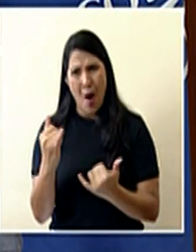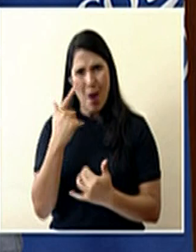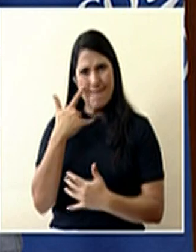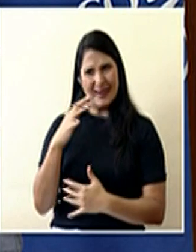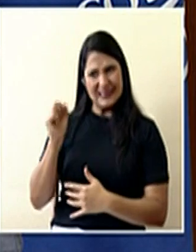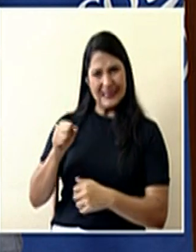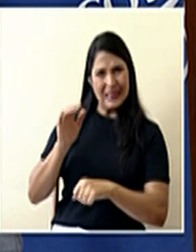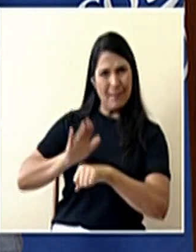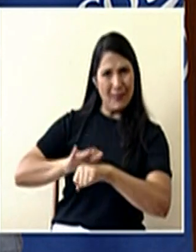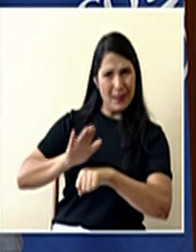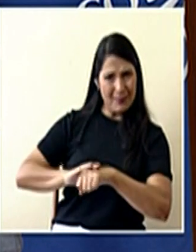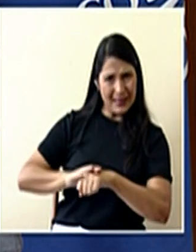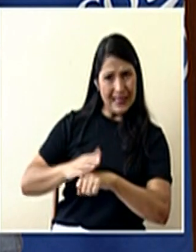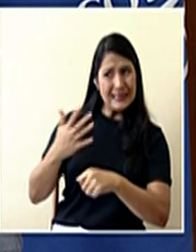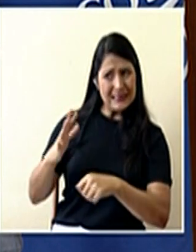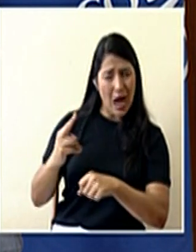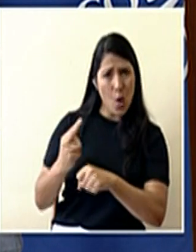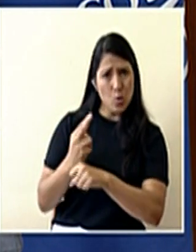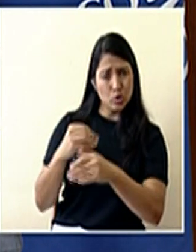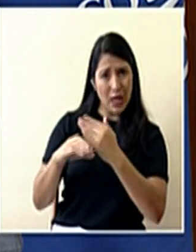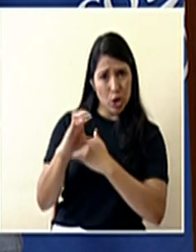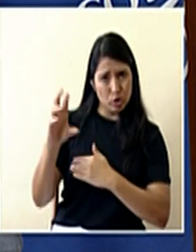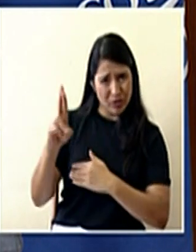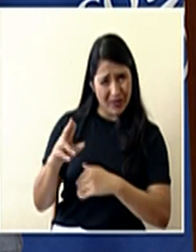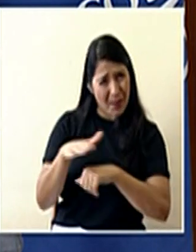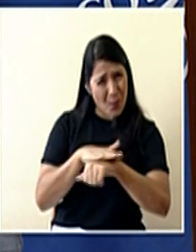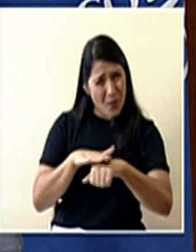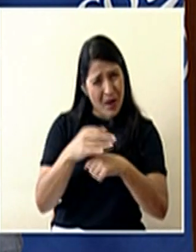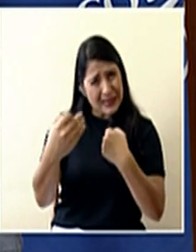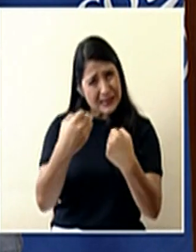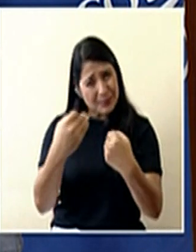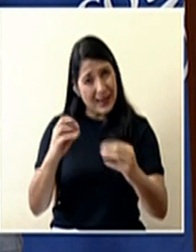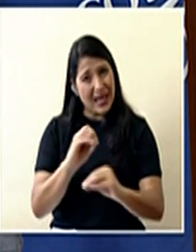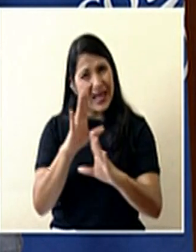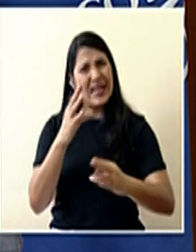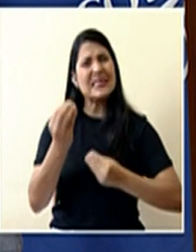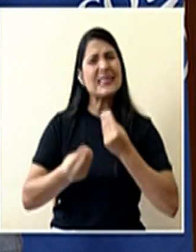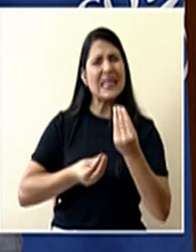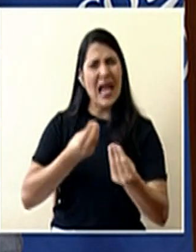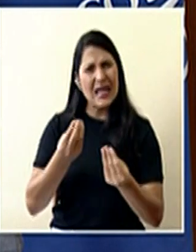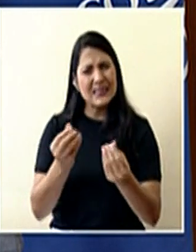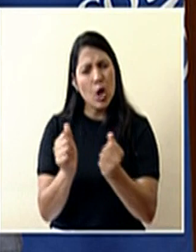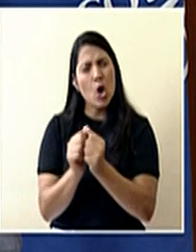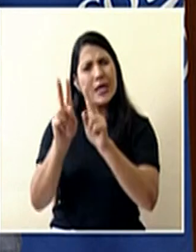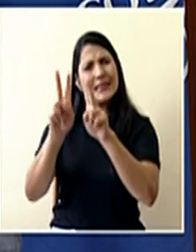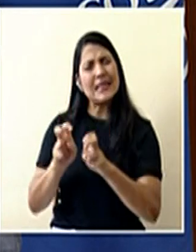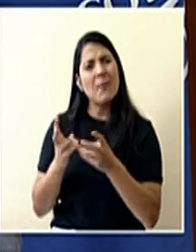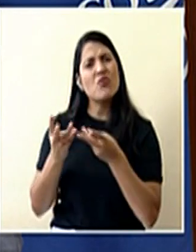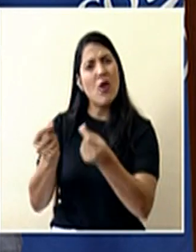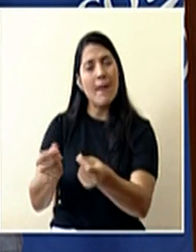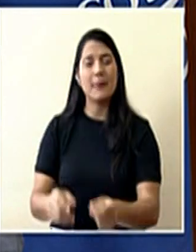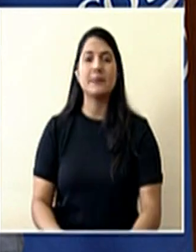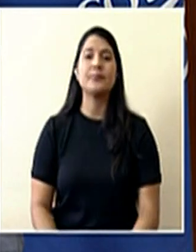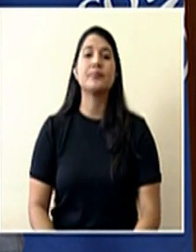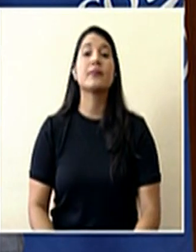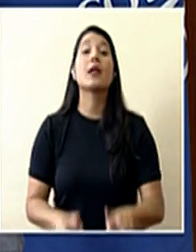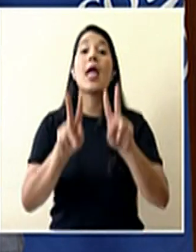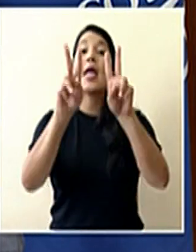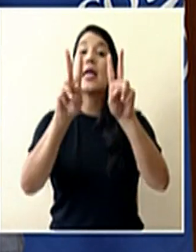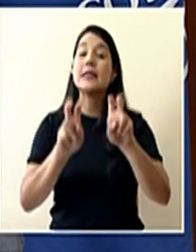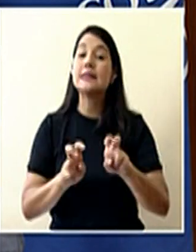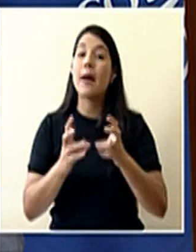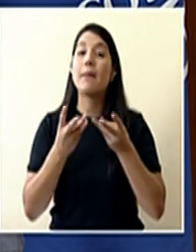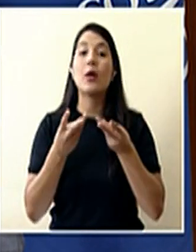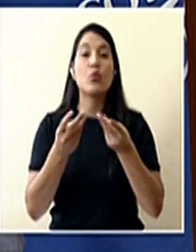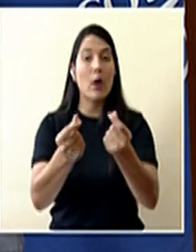se permiten y que hay algunas en el país. Por favor, ¿pueden aclarar cómo estamos actuando con las pruebas rápidas? Las pruebas rápidas